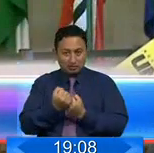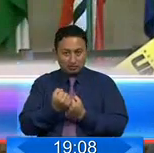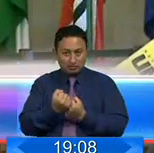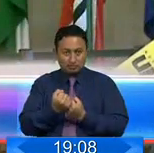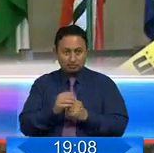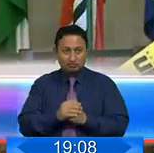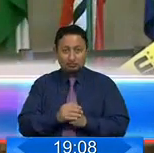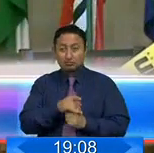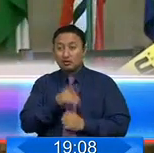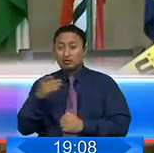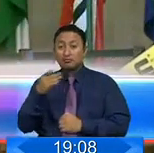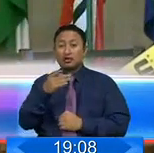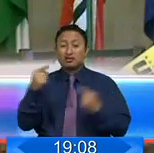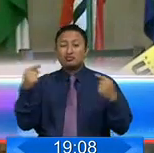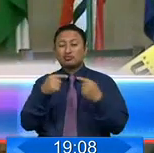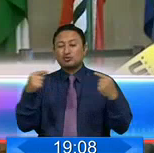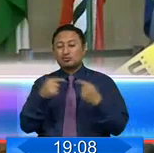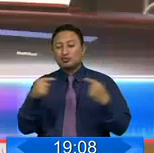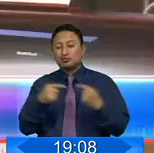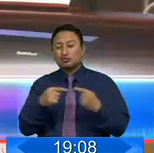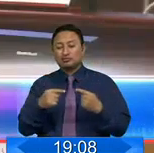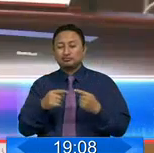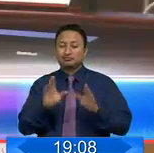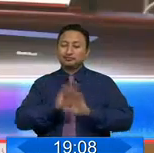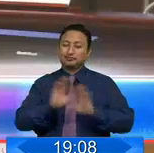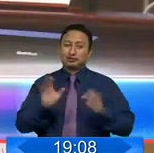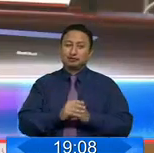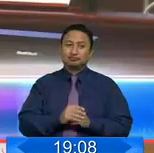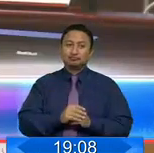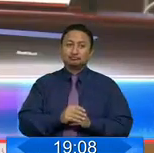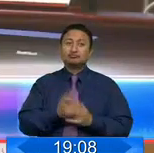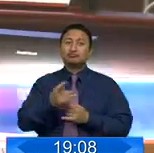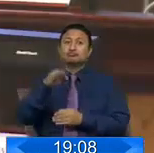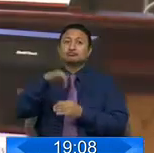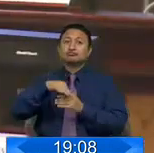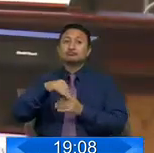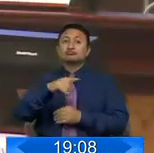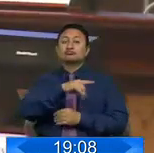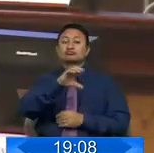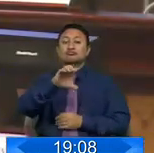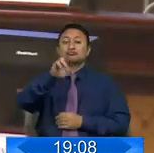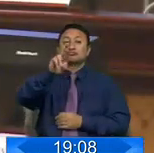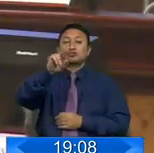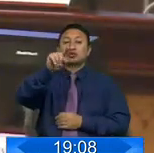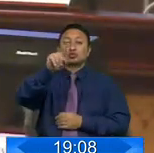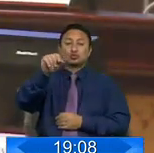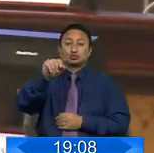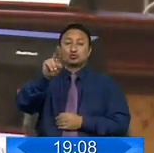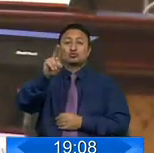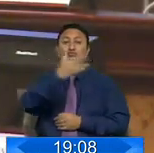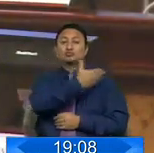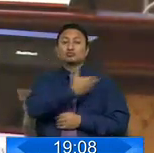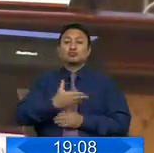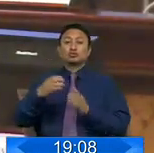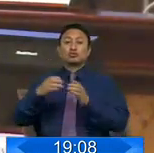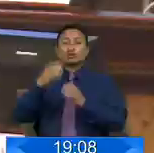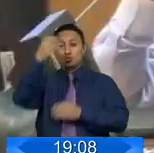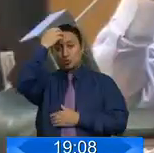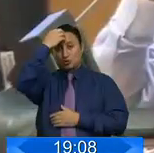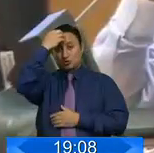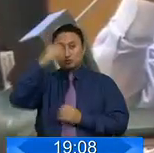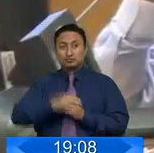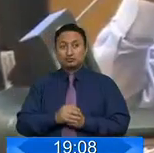estar en peleas personales. Dentro de la votación, además, eligió a la legisladora Yanine Cruz como vicepresidenta de la Comisión de Educación, Vilma